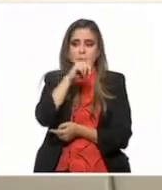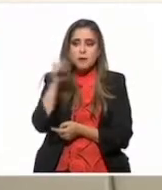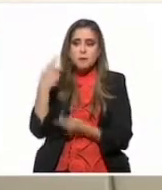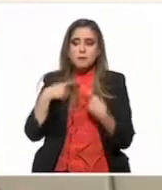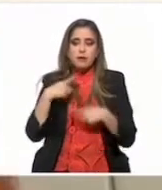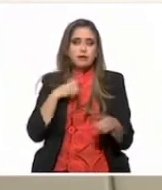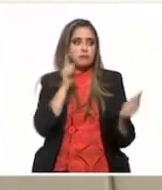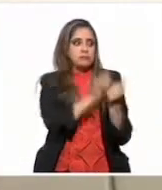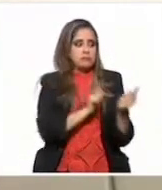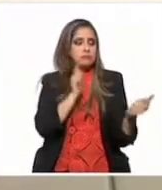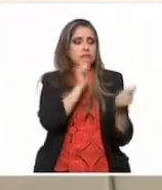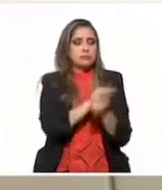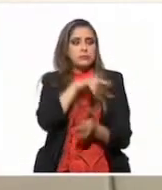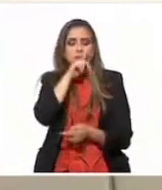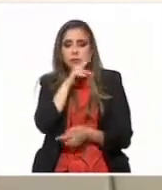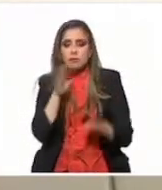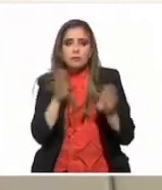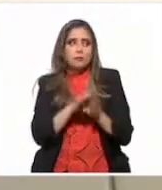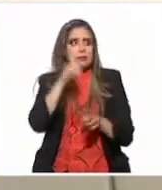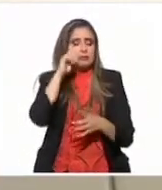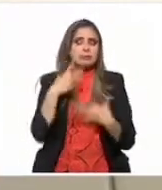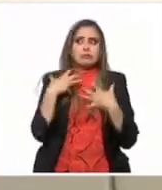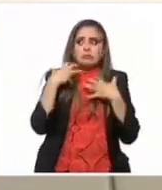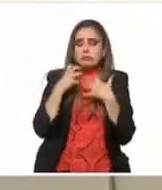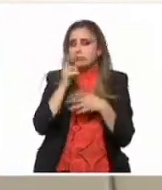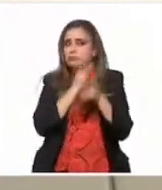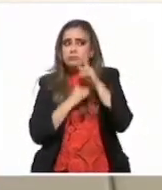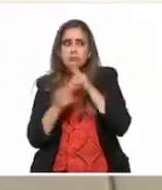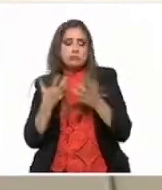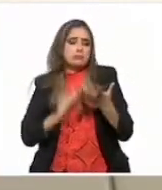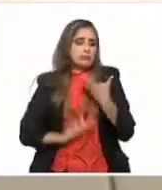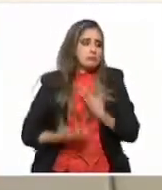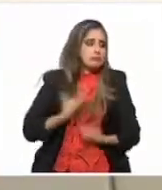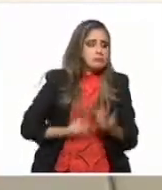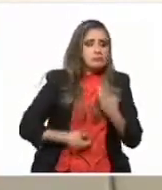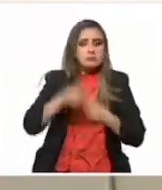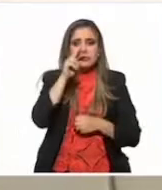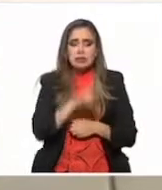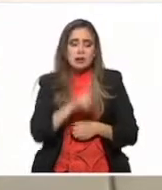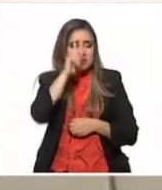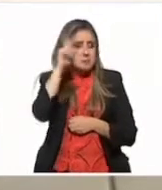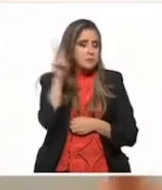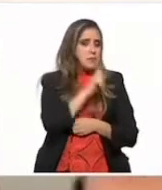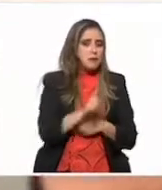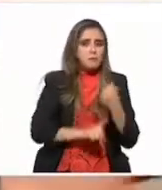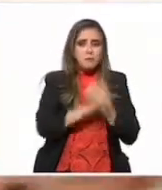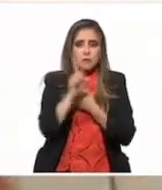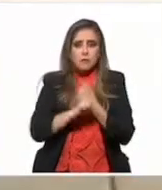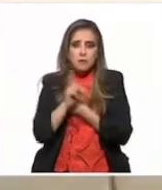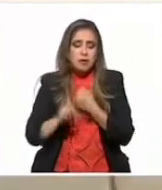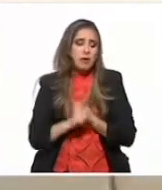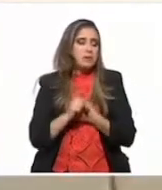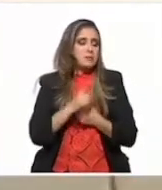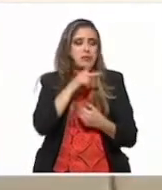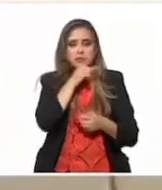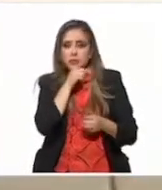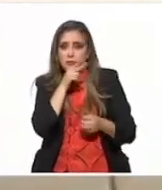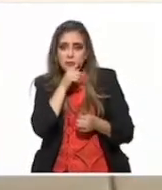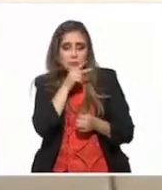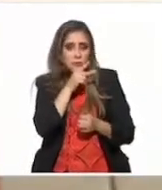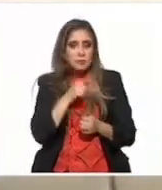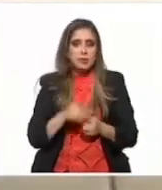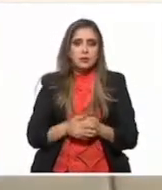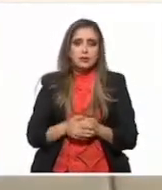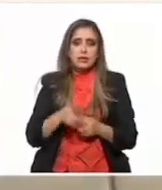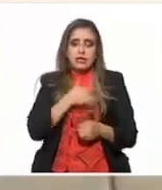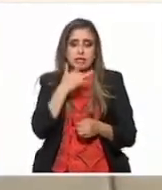ver una profunda ansiedad una profunda crisis relacional donde se desbarata incluso el